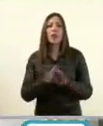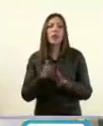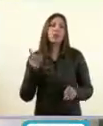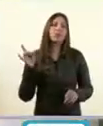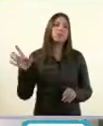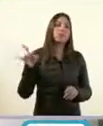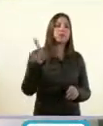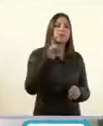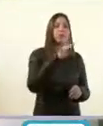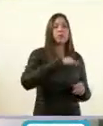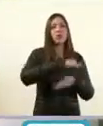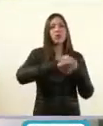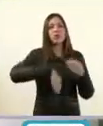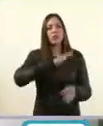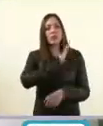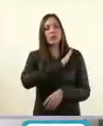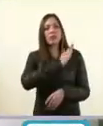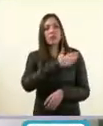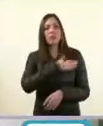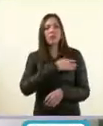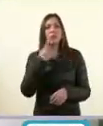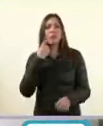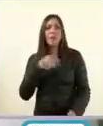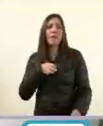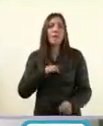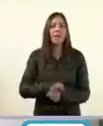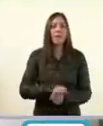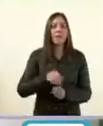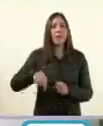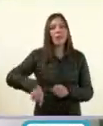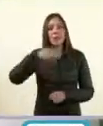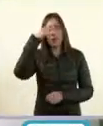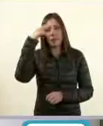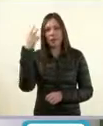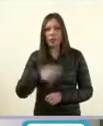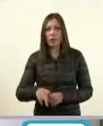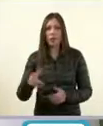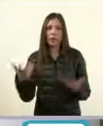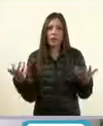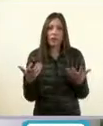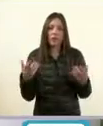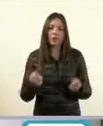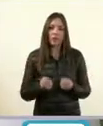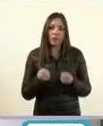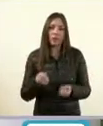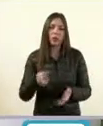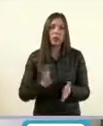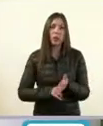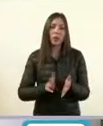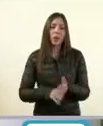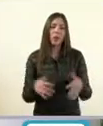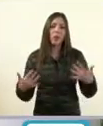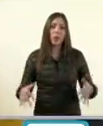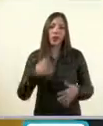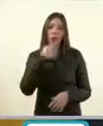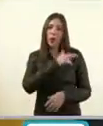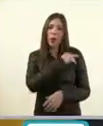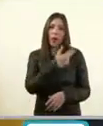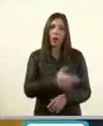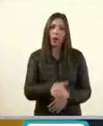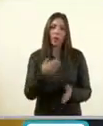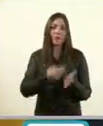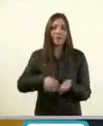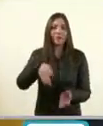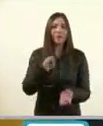este asedio de los españoles. Que bueno, como tú dices, puso mucha parte de esto, por supuesto, hacia en el camino hacia la libertad,